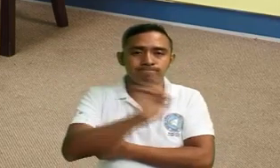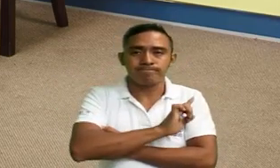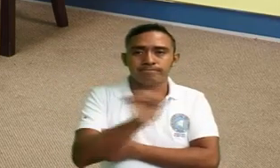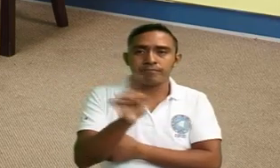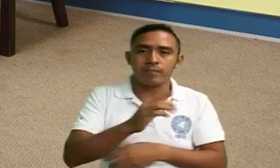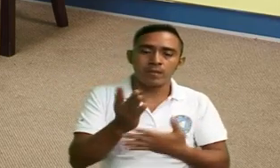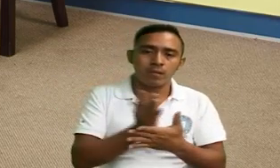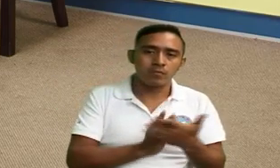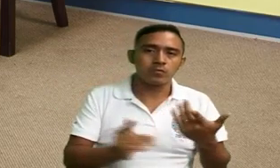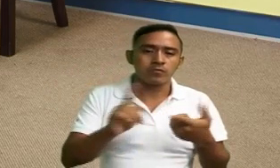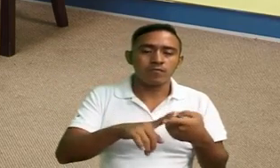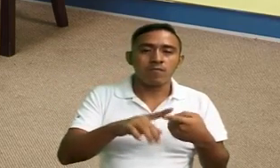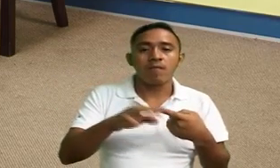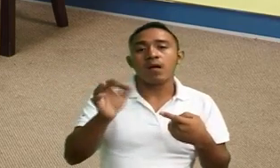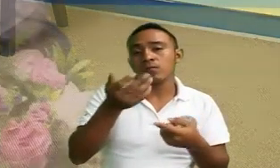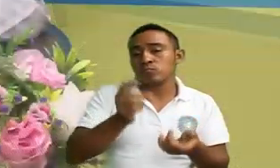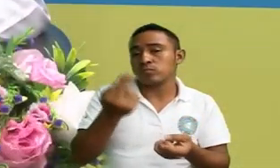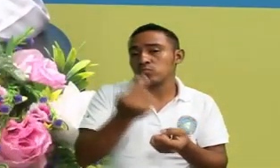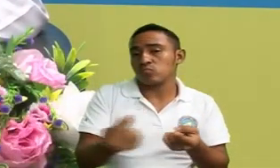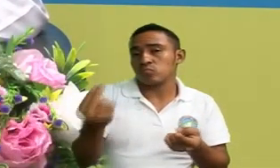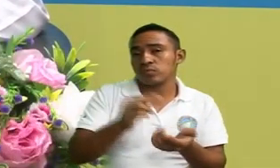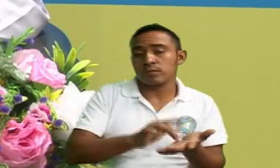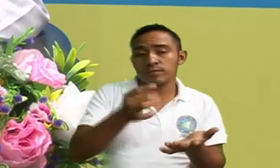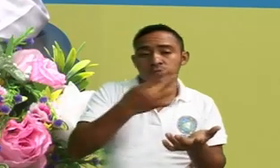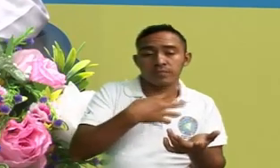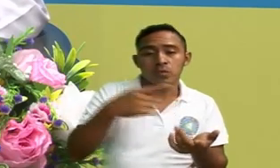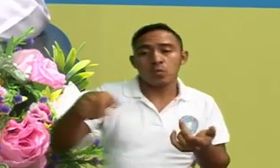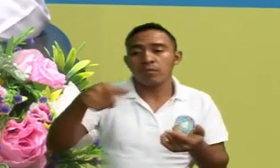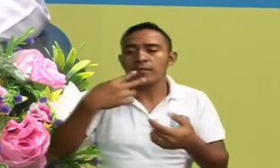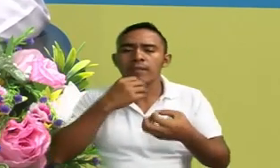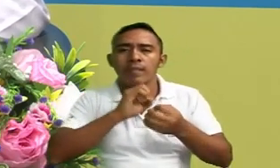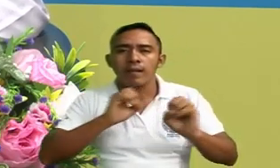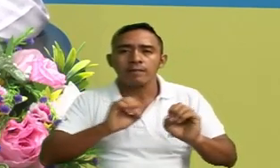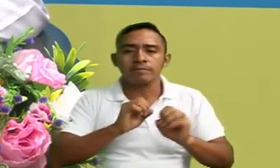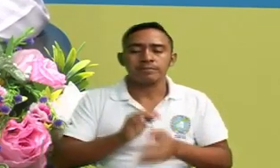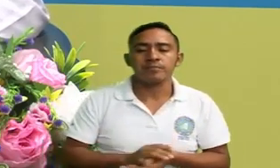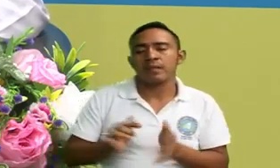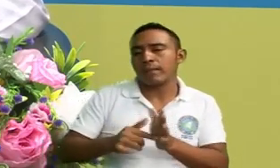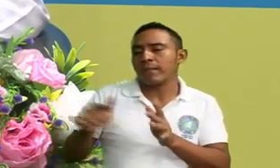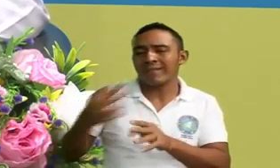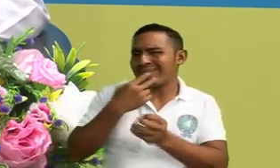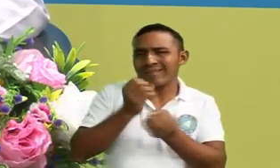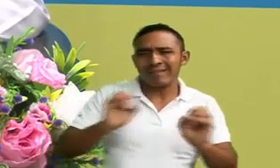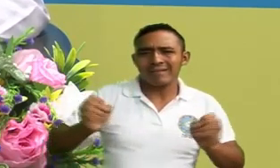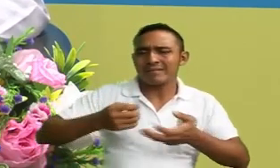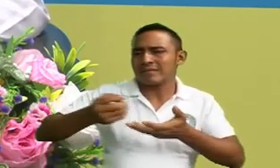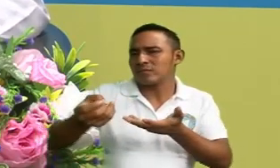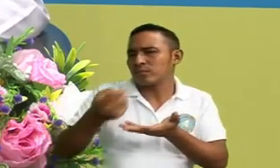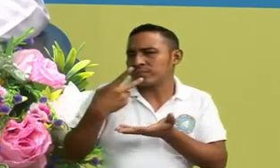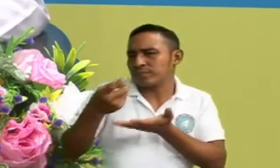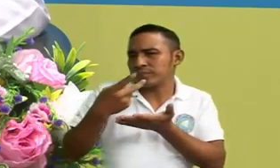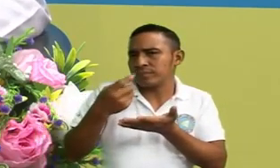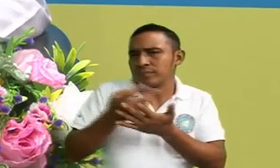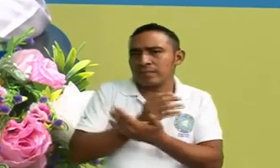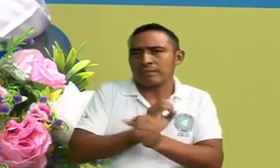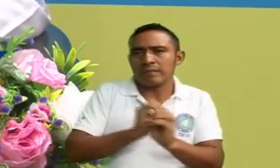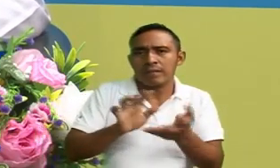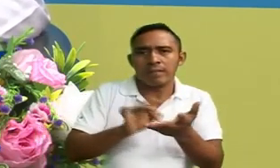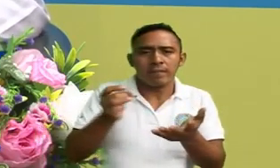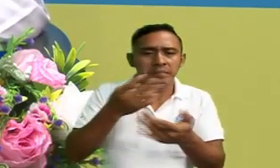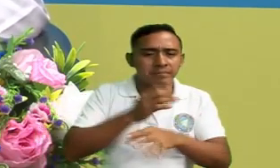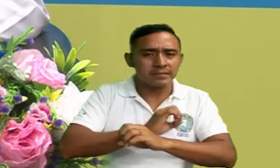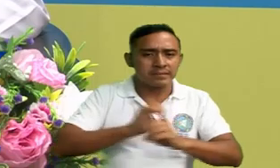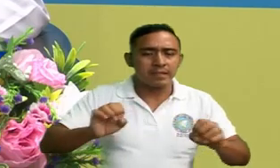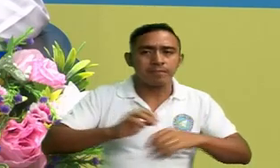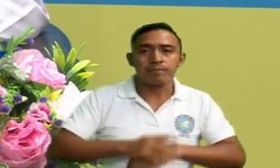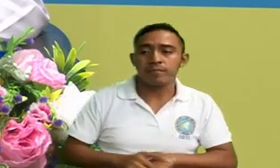llamamos tratamiento farmacológico y un tratamiento no farmacológico. El no farmacológico es precisamente no se da ningún tipo de